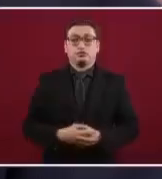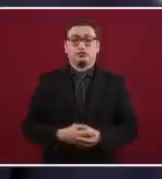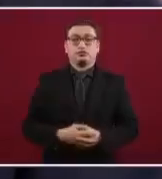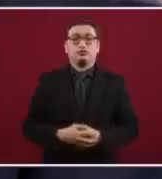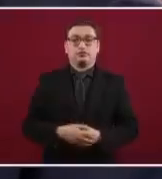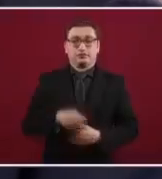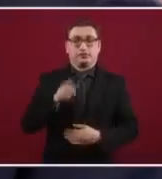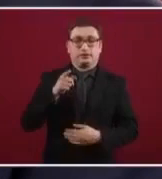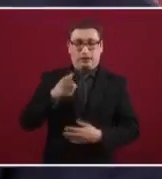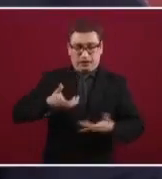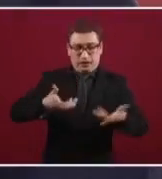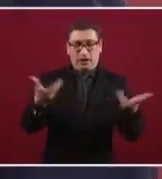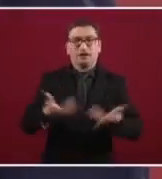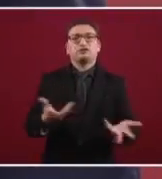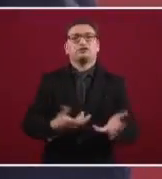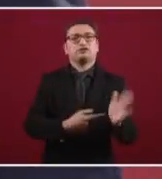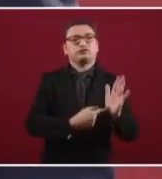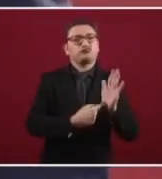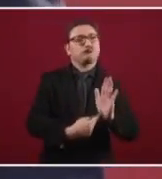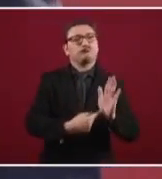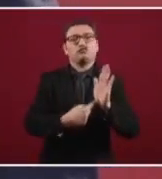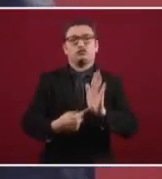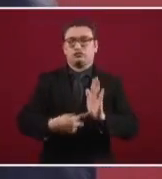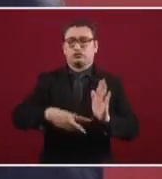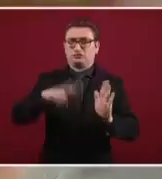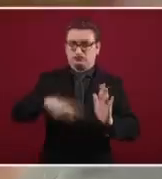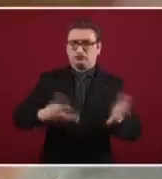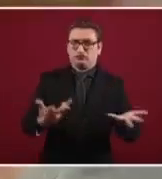puede, con su ejemplo,